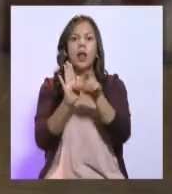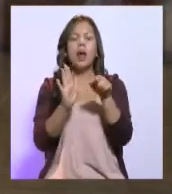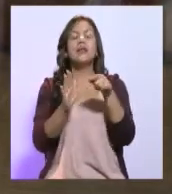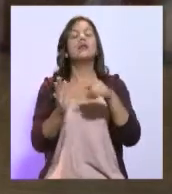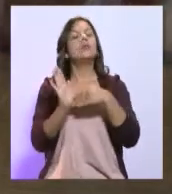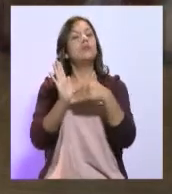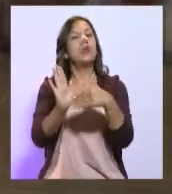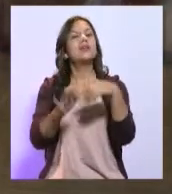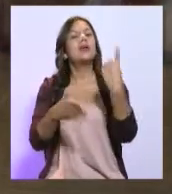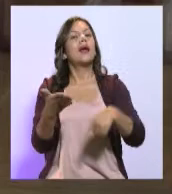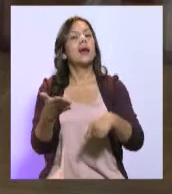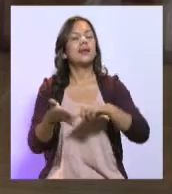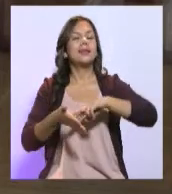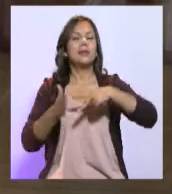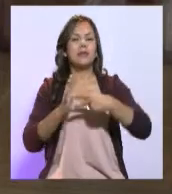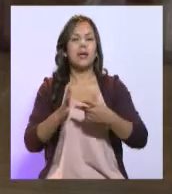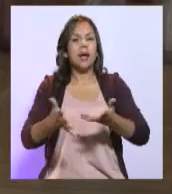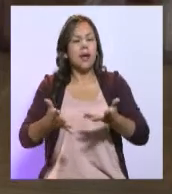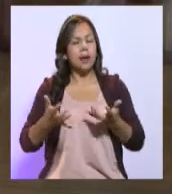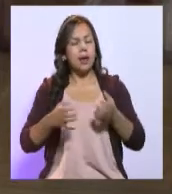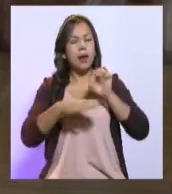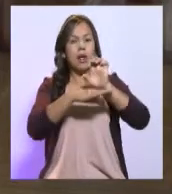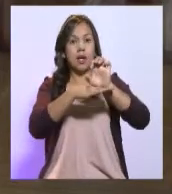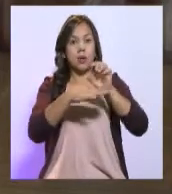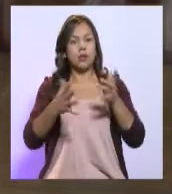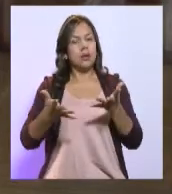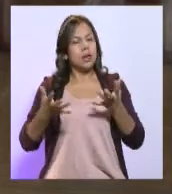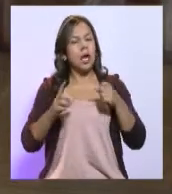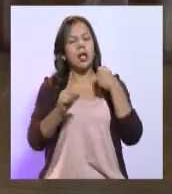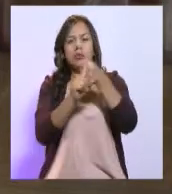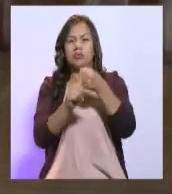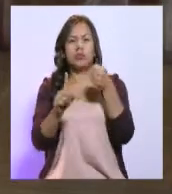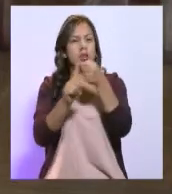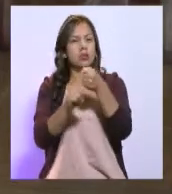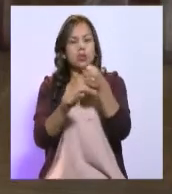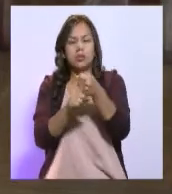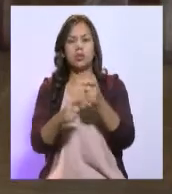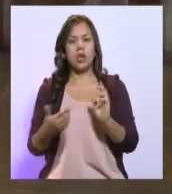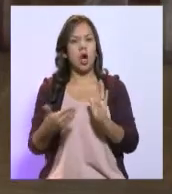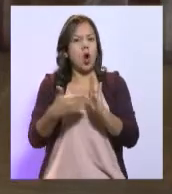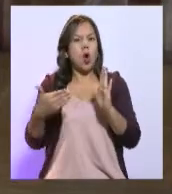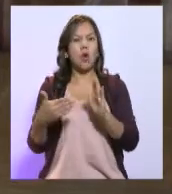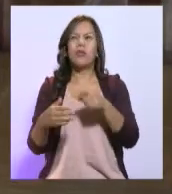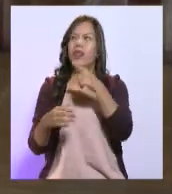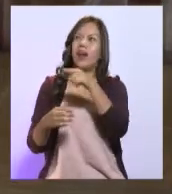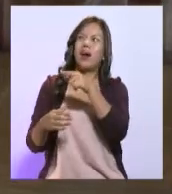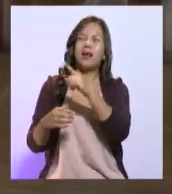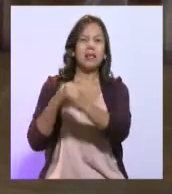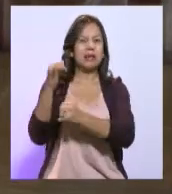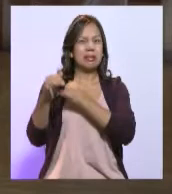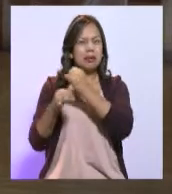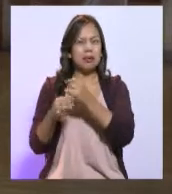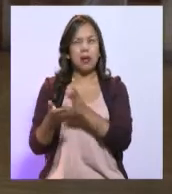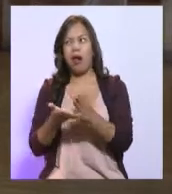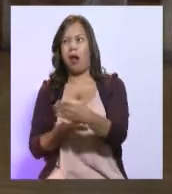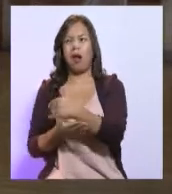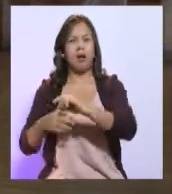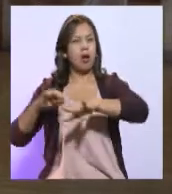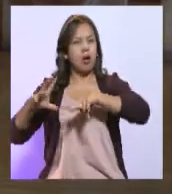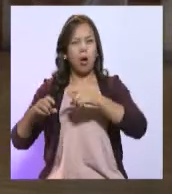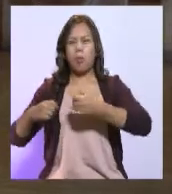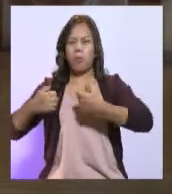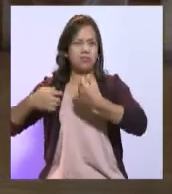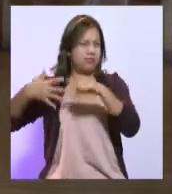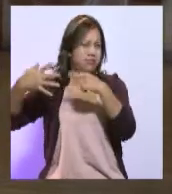demostrando su intención de realmente luchar contra la criminalidad internacional también al interior